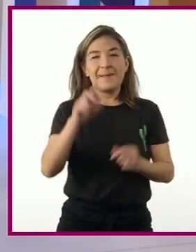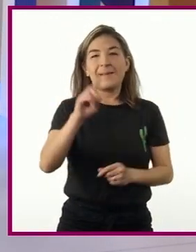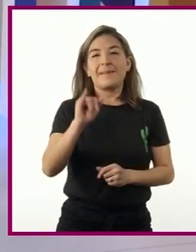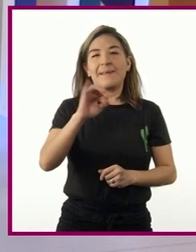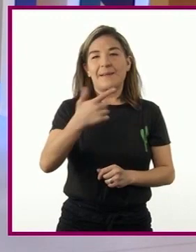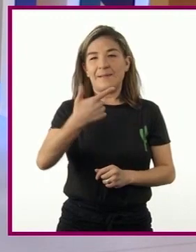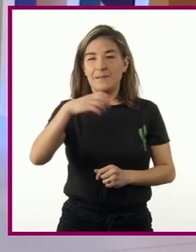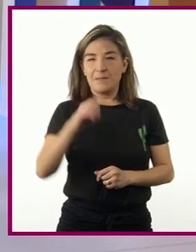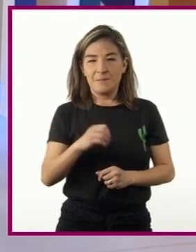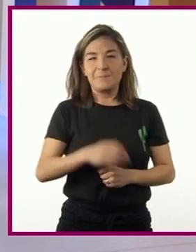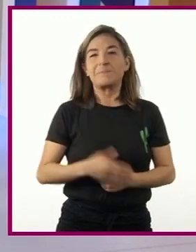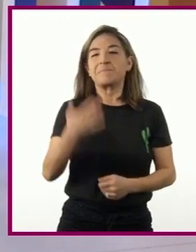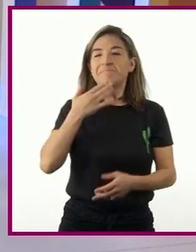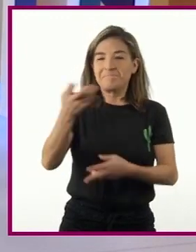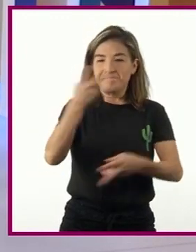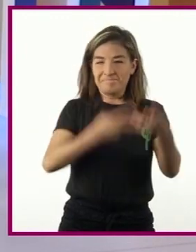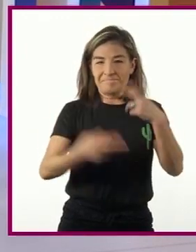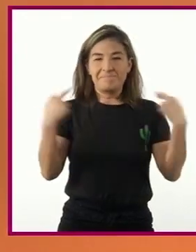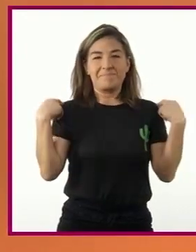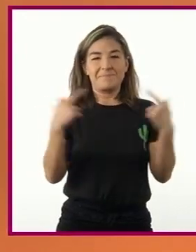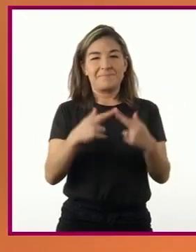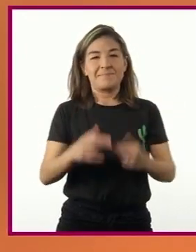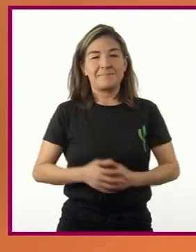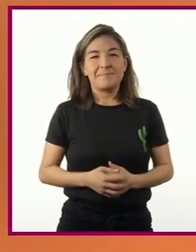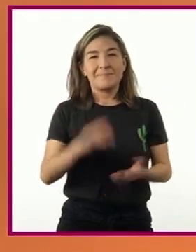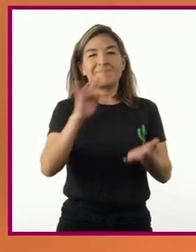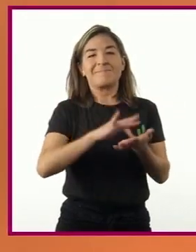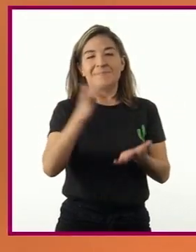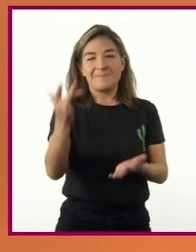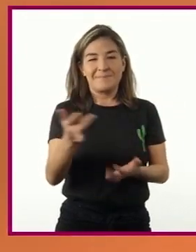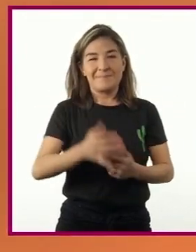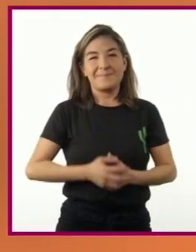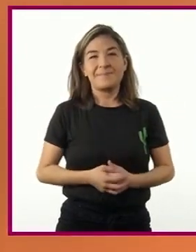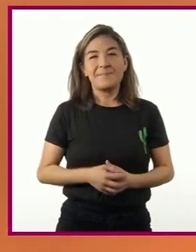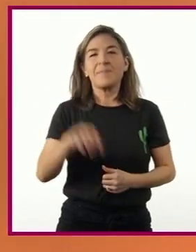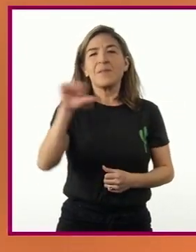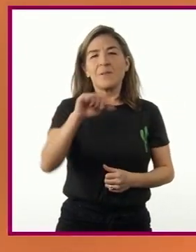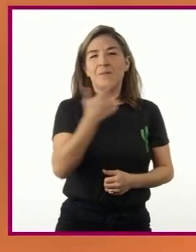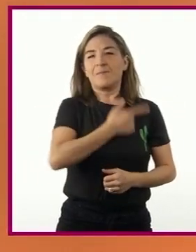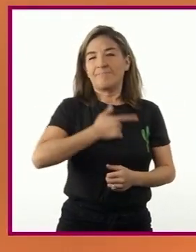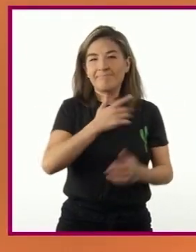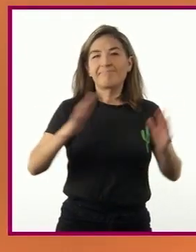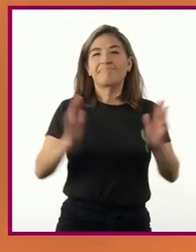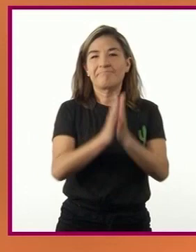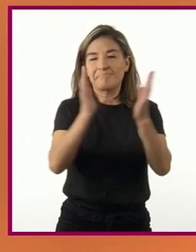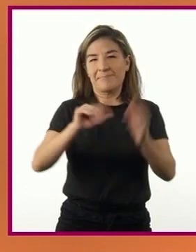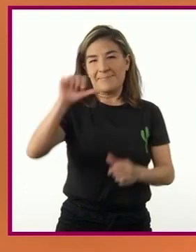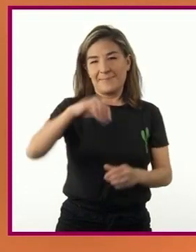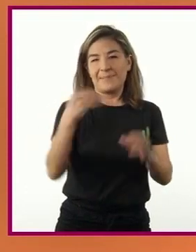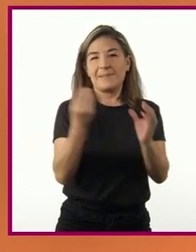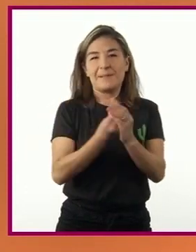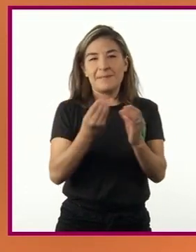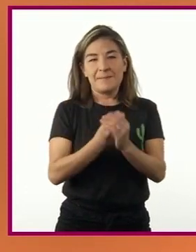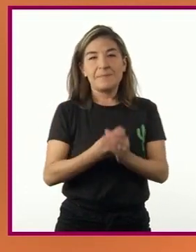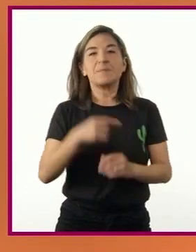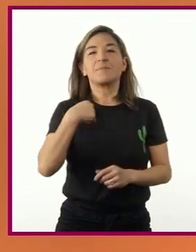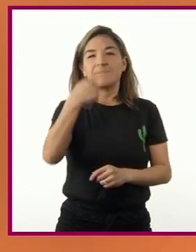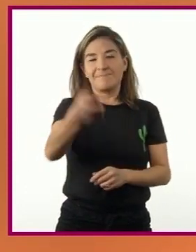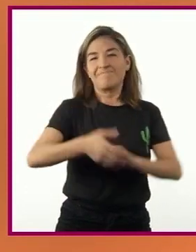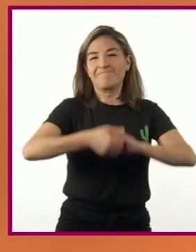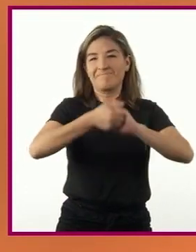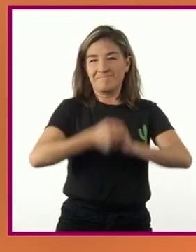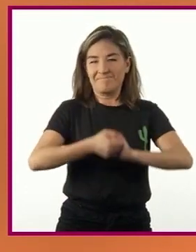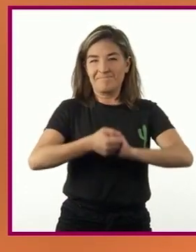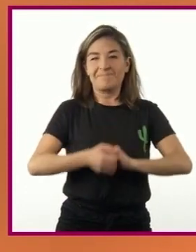Borboya Velasco. Bienvenido, maestro. Gracias, Leslie. Es un gusto participar en esta sesión. Les envío un